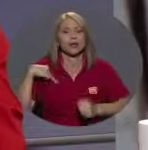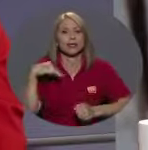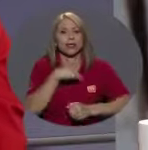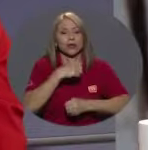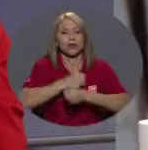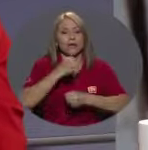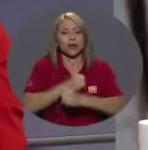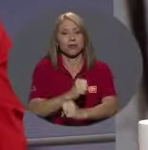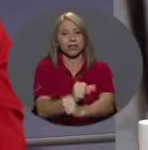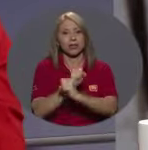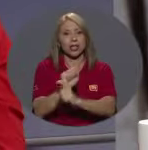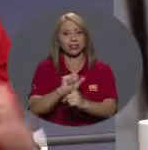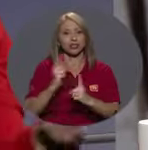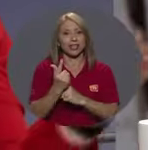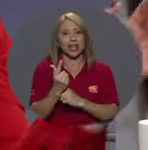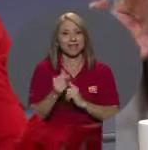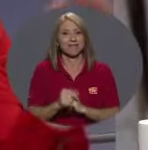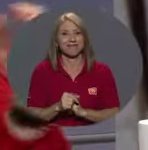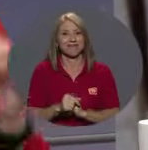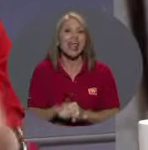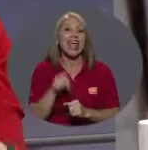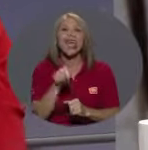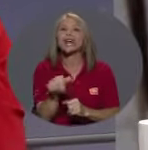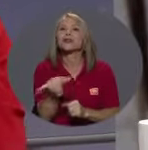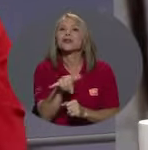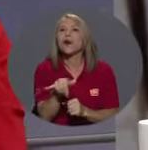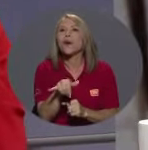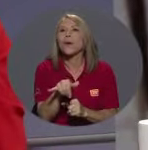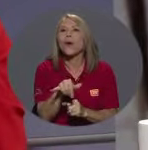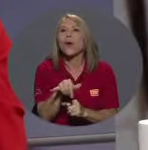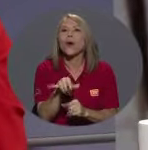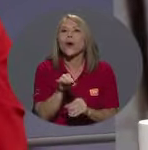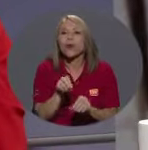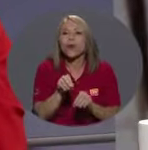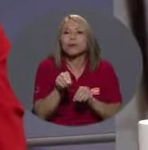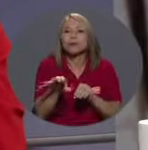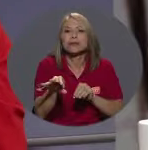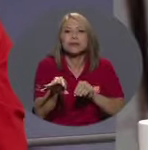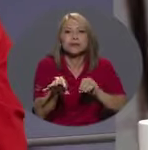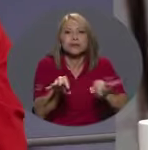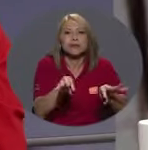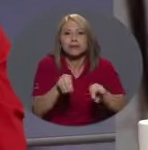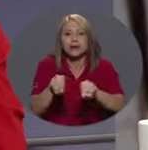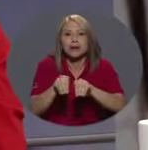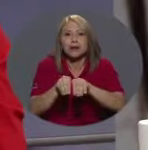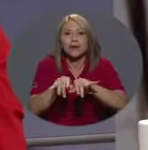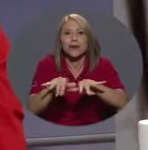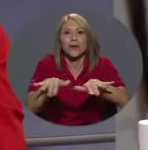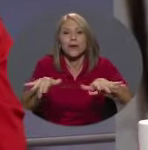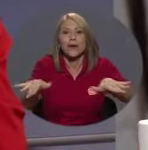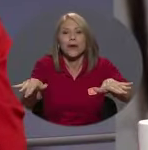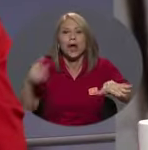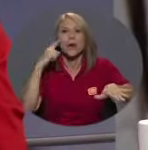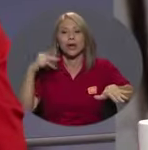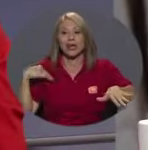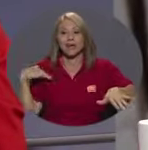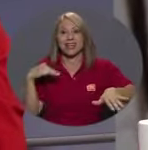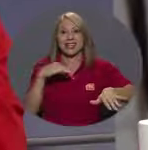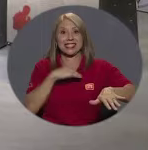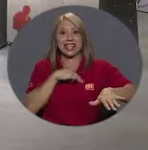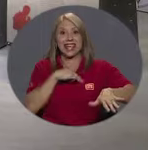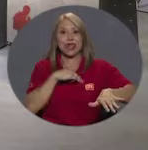Social. Esos son como los bracitos que se extienden, ¿verdad? Dado que el Ministerio no tiene sus servicios